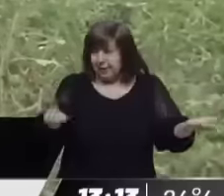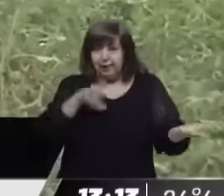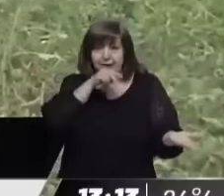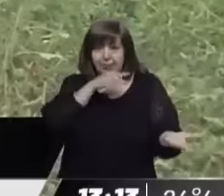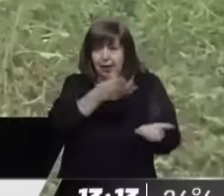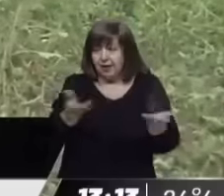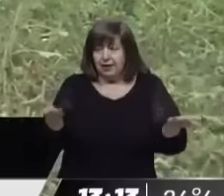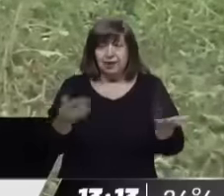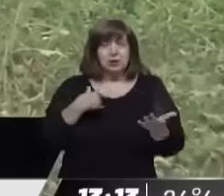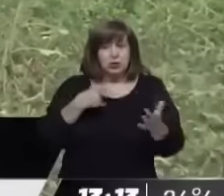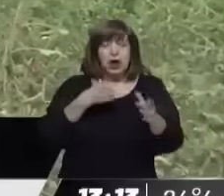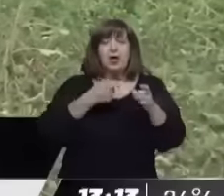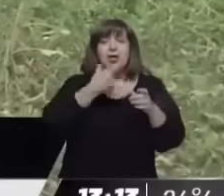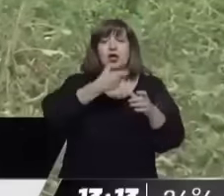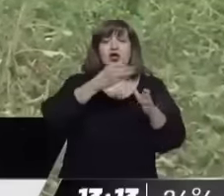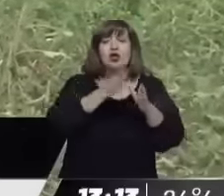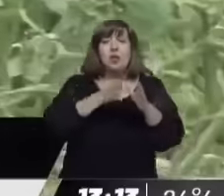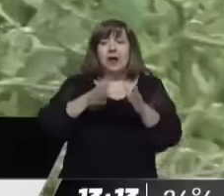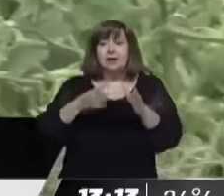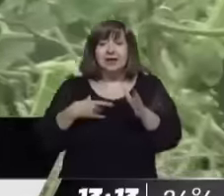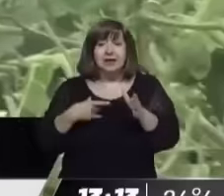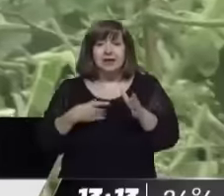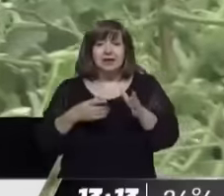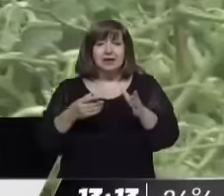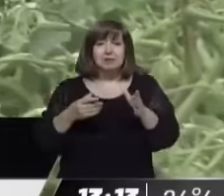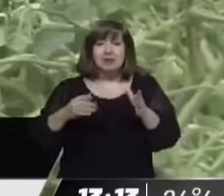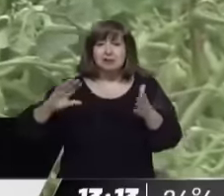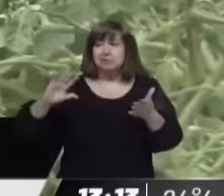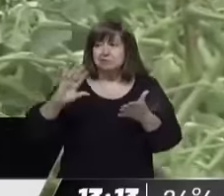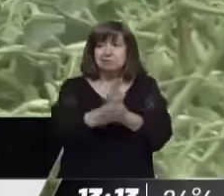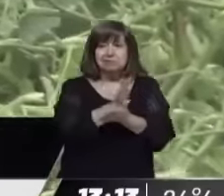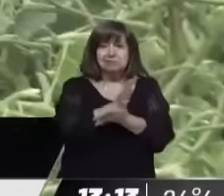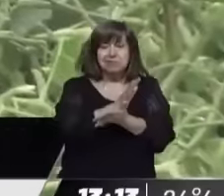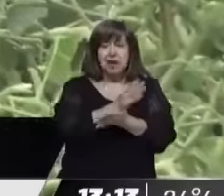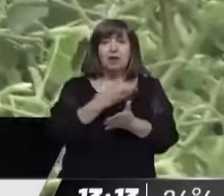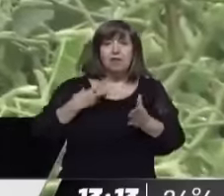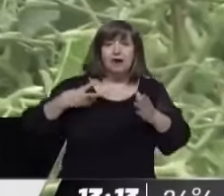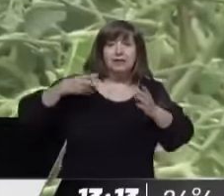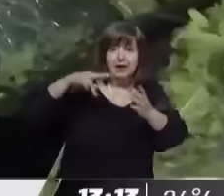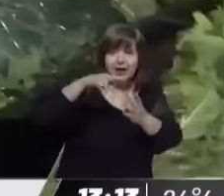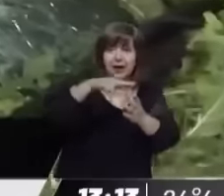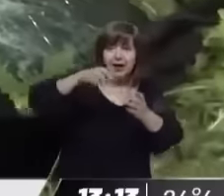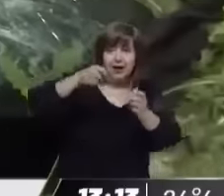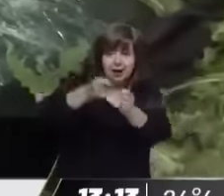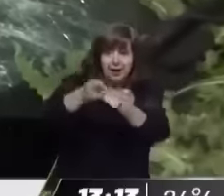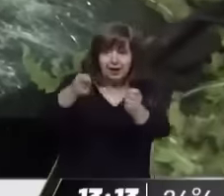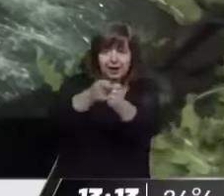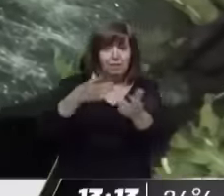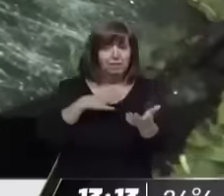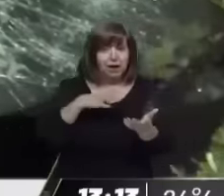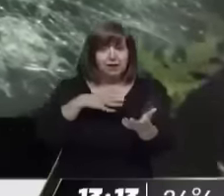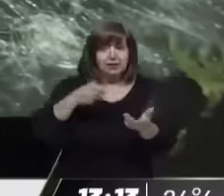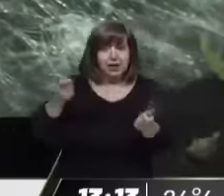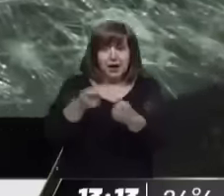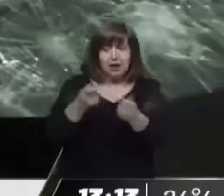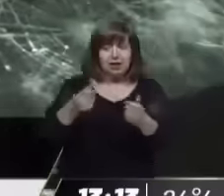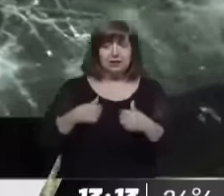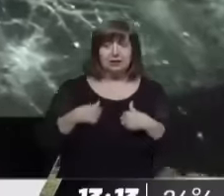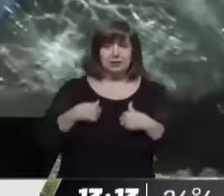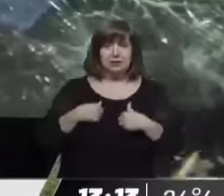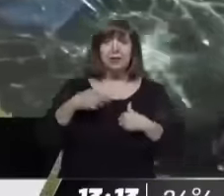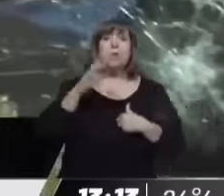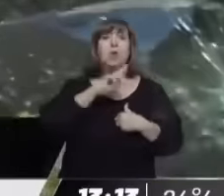tomate también. Sí, tomate para cosechar, lo barrió todo. No queda nada. ¿Destruyó todo? Todo